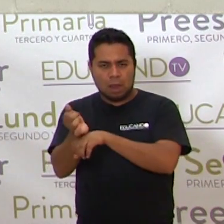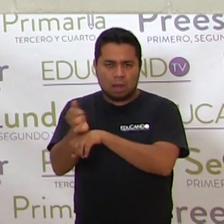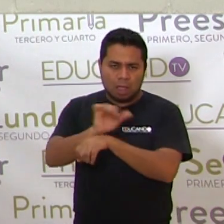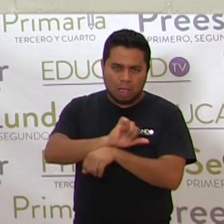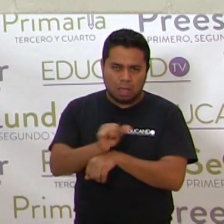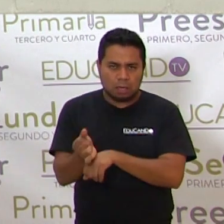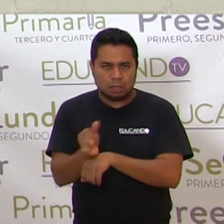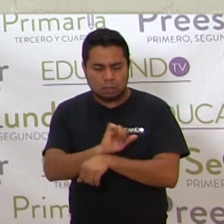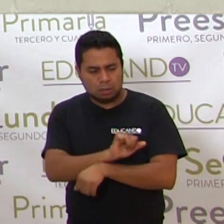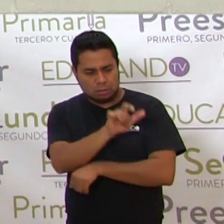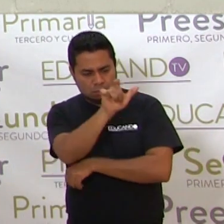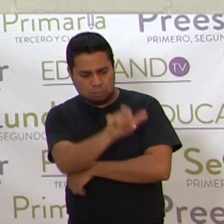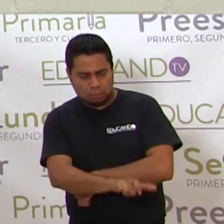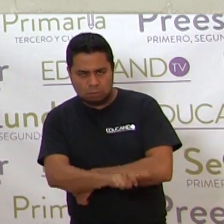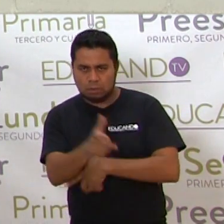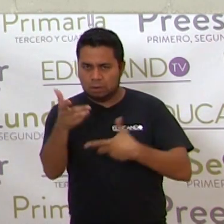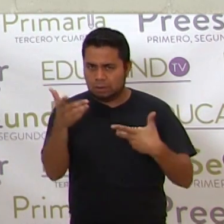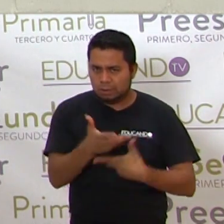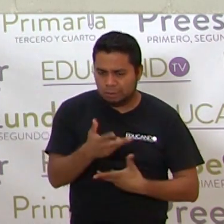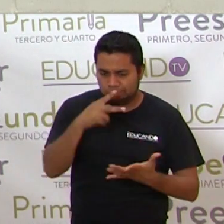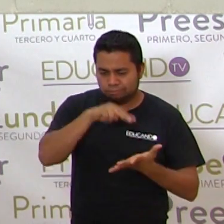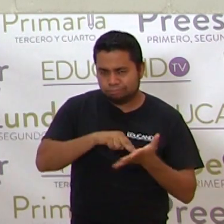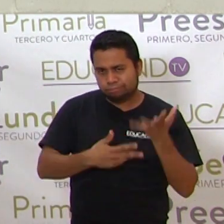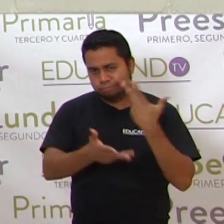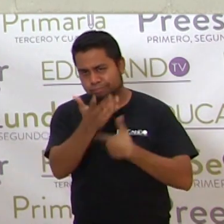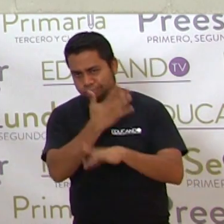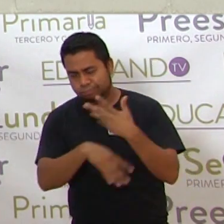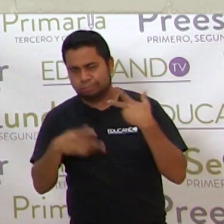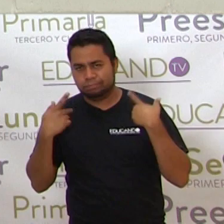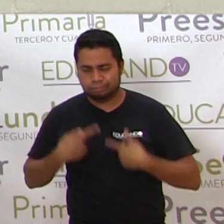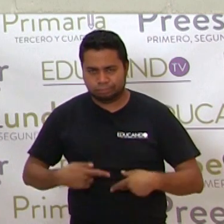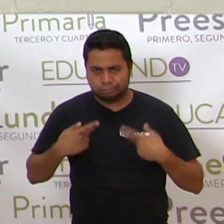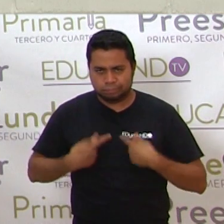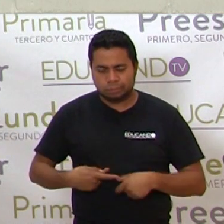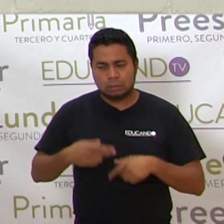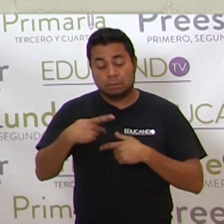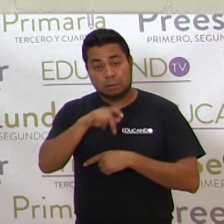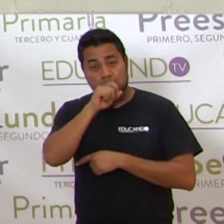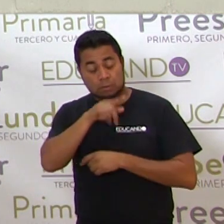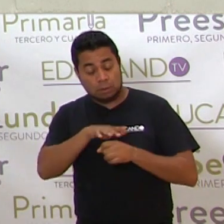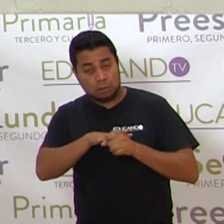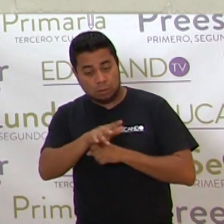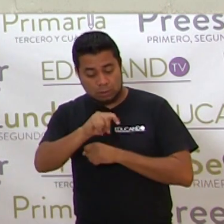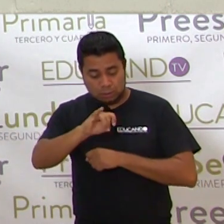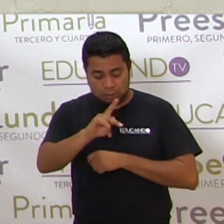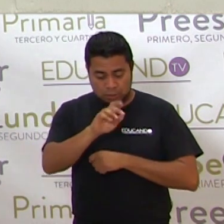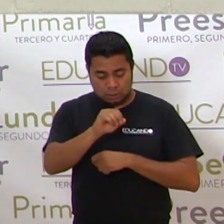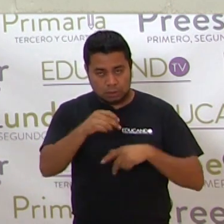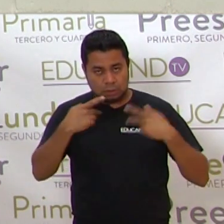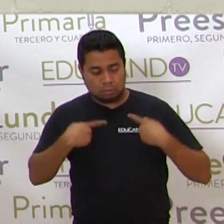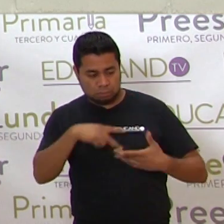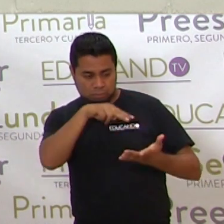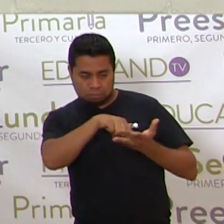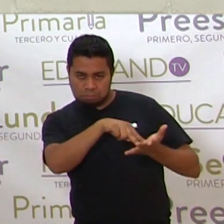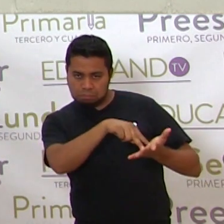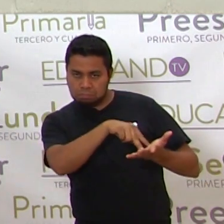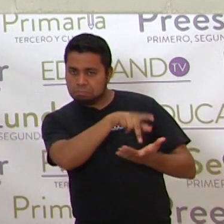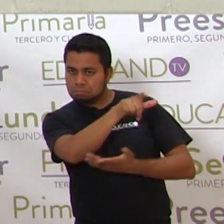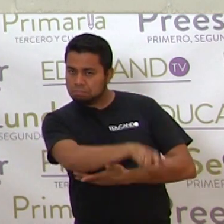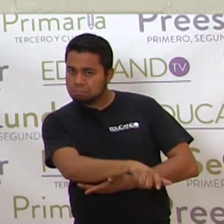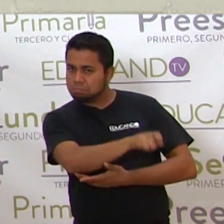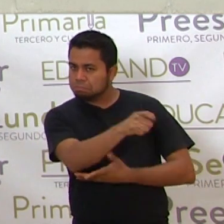a realizar dicho personaje, pero también el tipo de actor en qué momento va a hacer